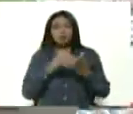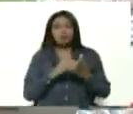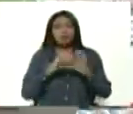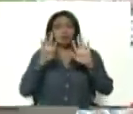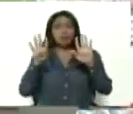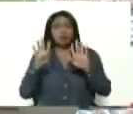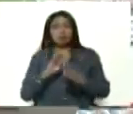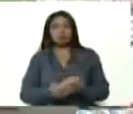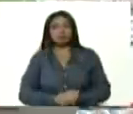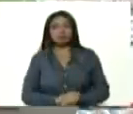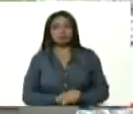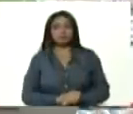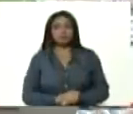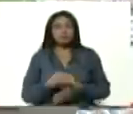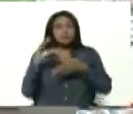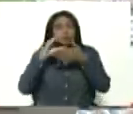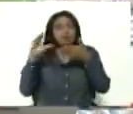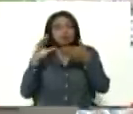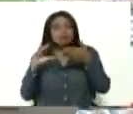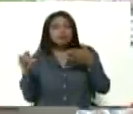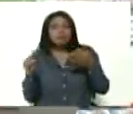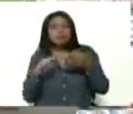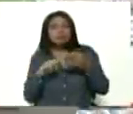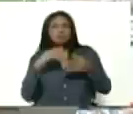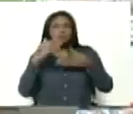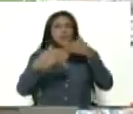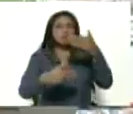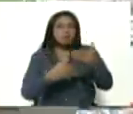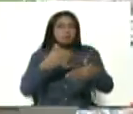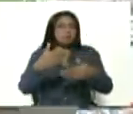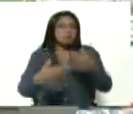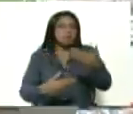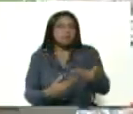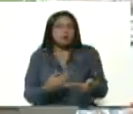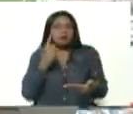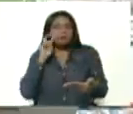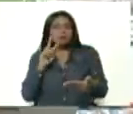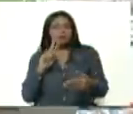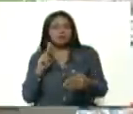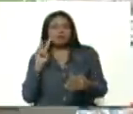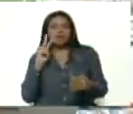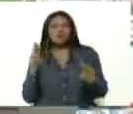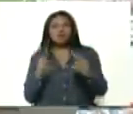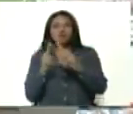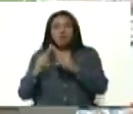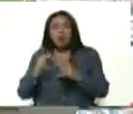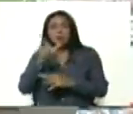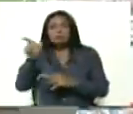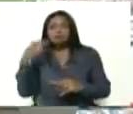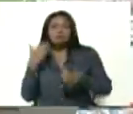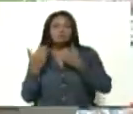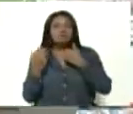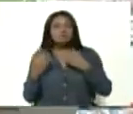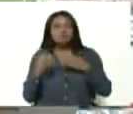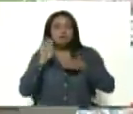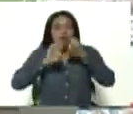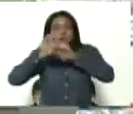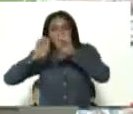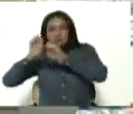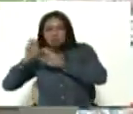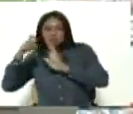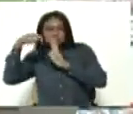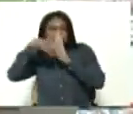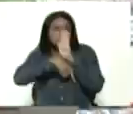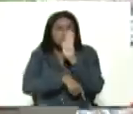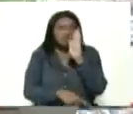2009. Son caracterizaciones que se ha venido construyendo a partir de la ocurrencia de los casos y donde ya estamos a